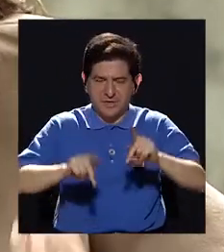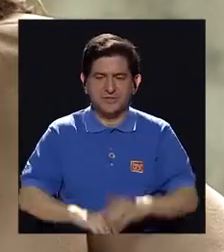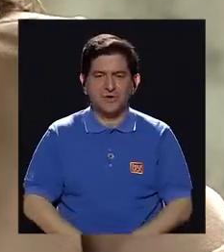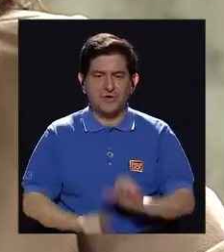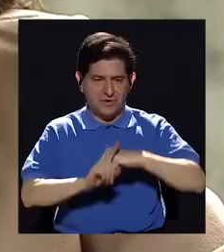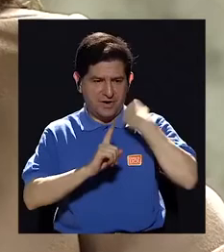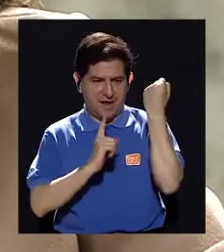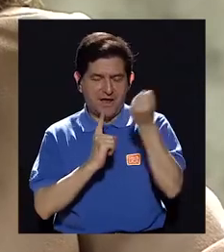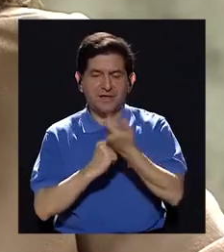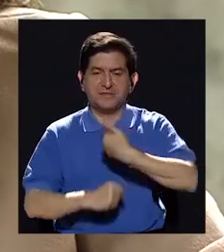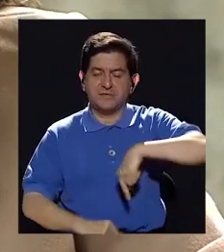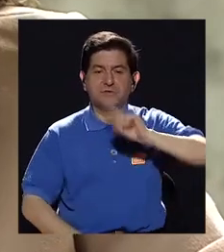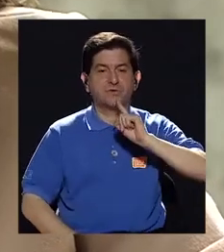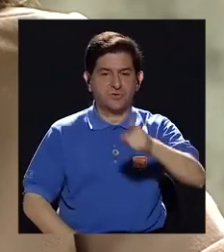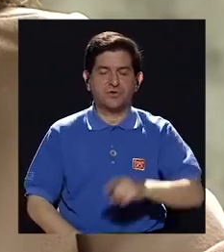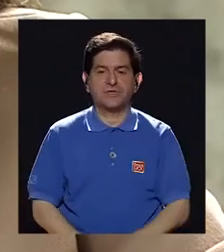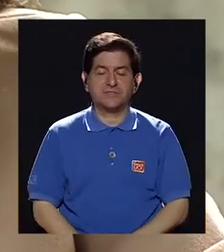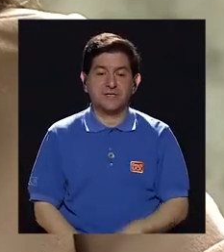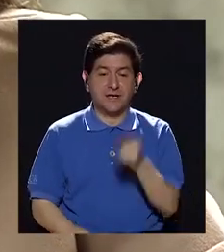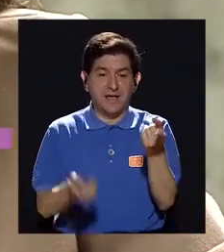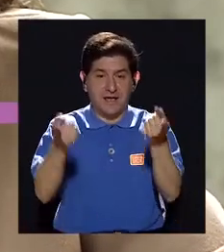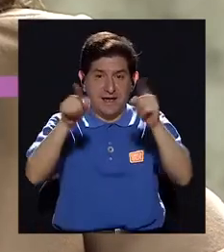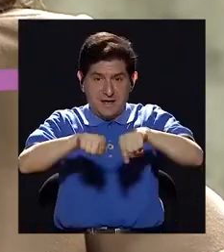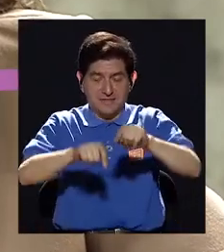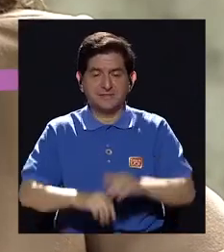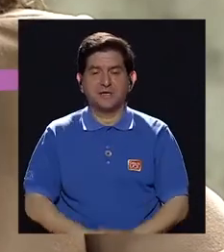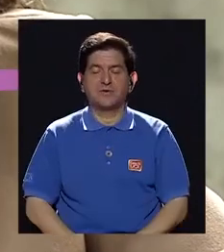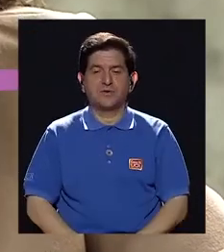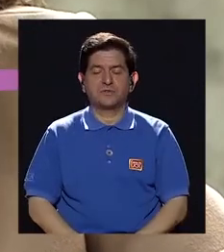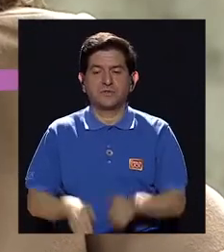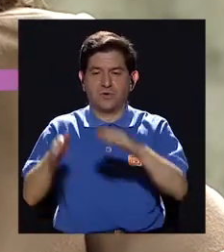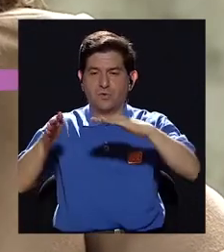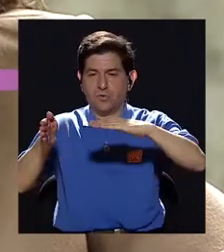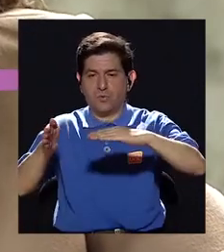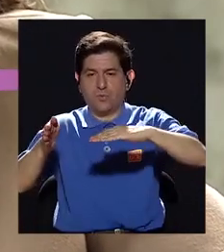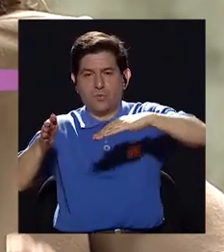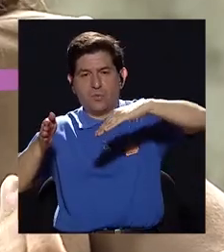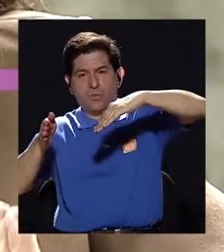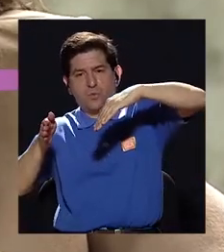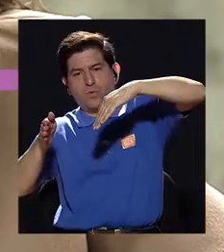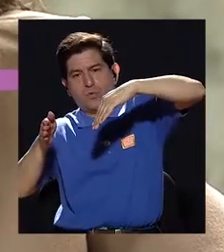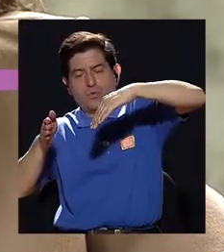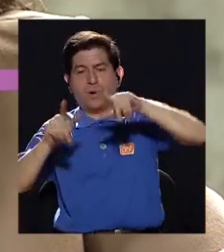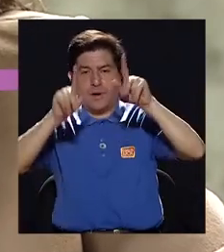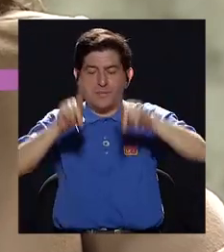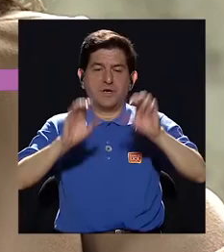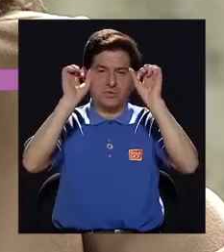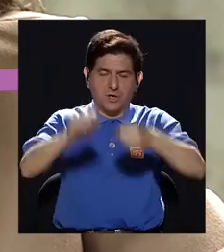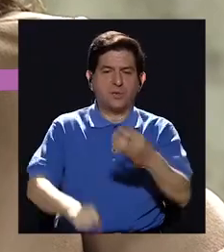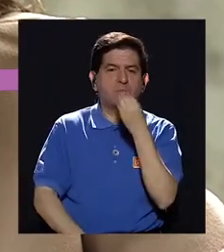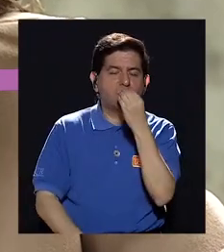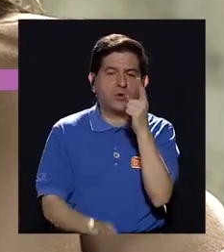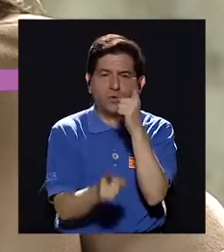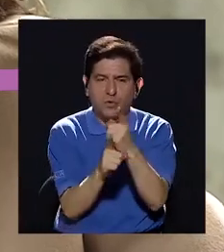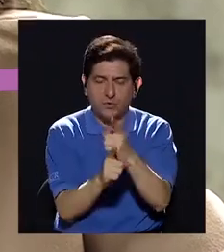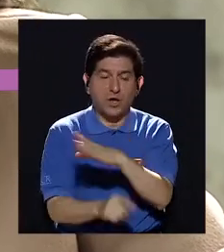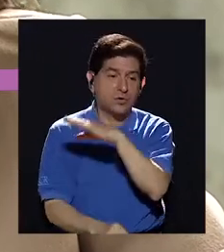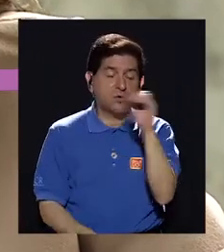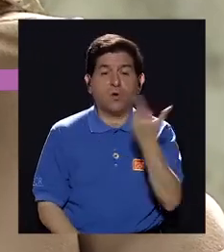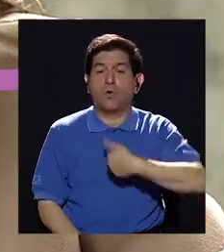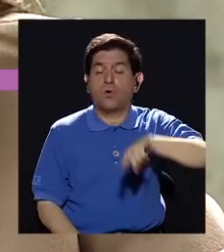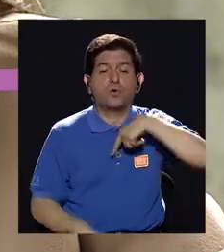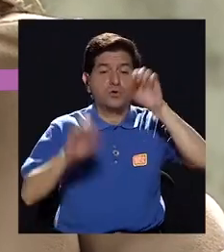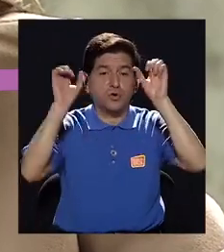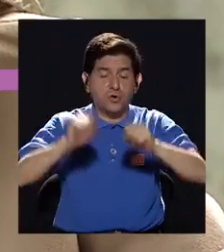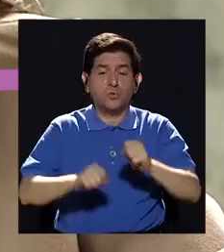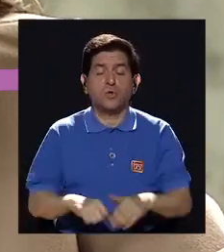y ponerlo en una posición que nosotros llamamos de cúbito dorsal, pero es en realidad levantarlo para que él pueda comer bien, y si no, pues